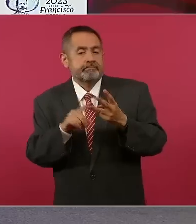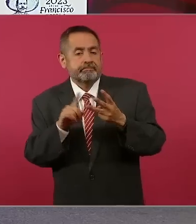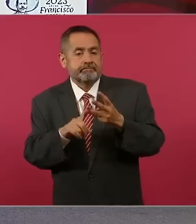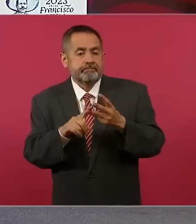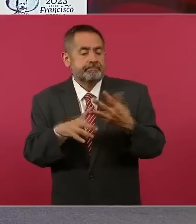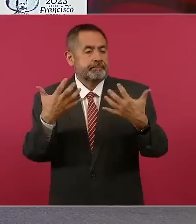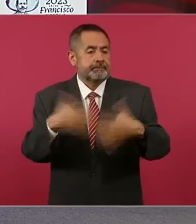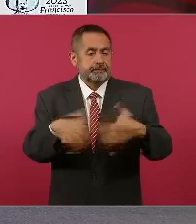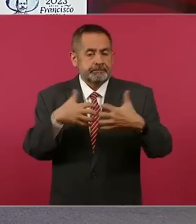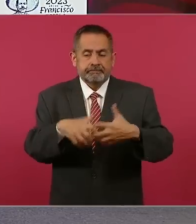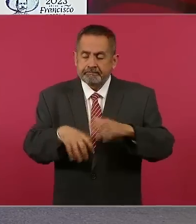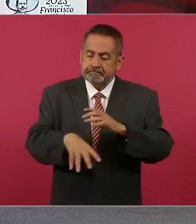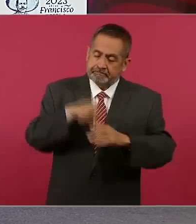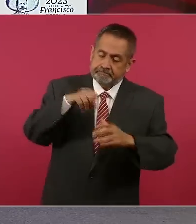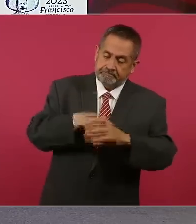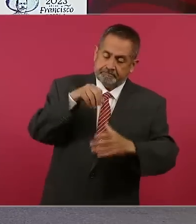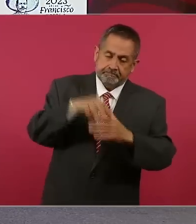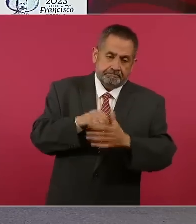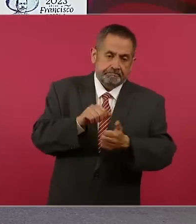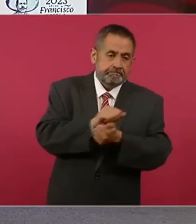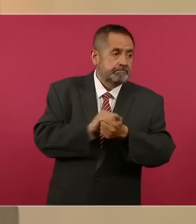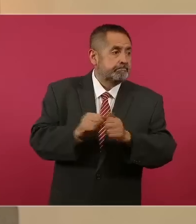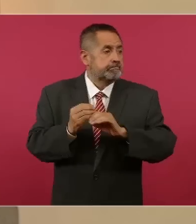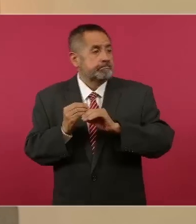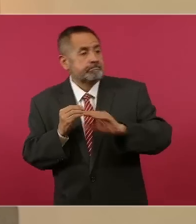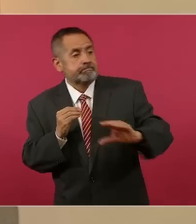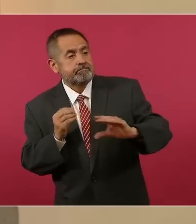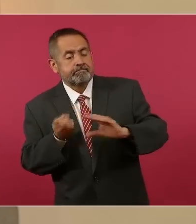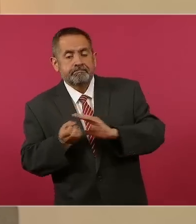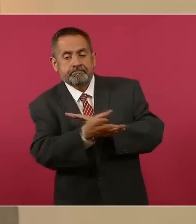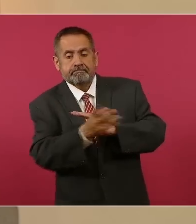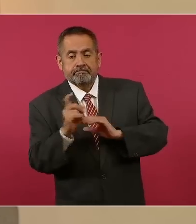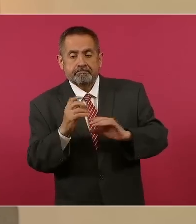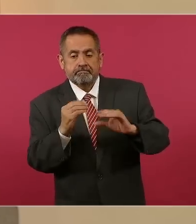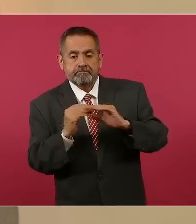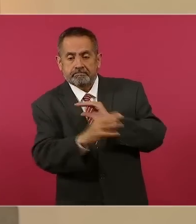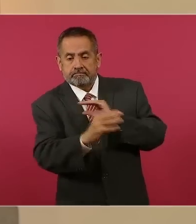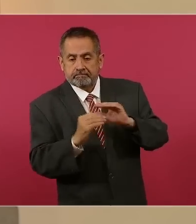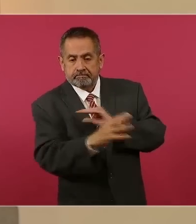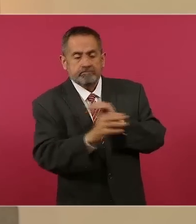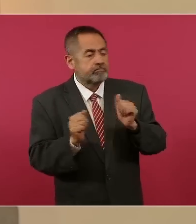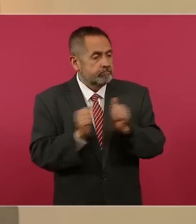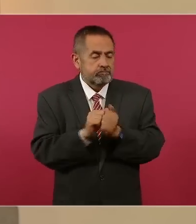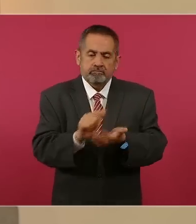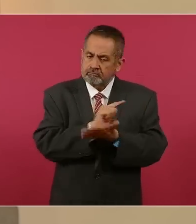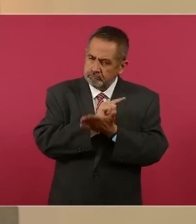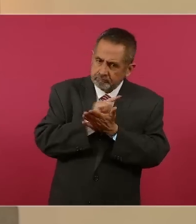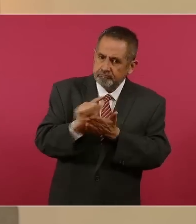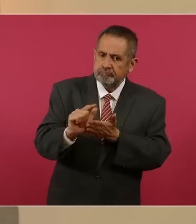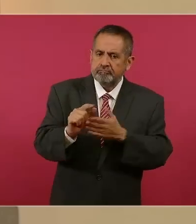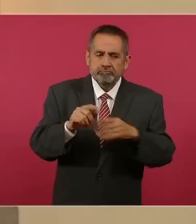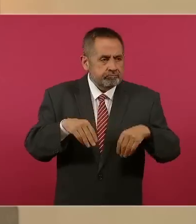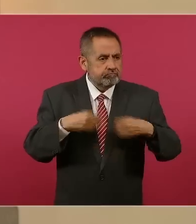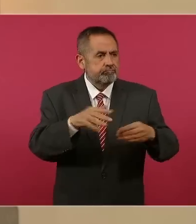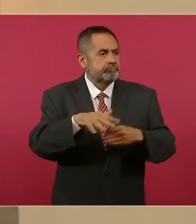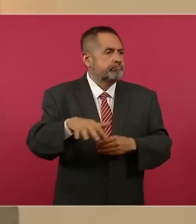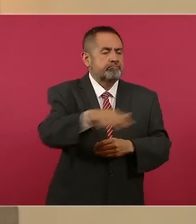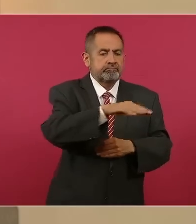una planta potabilizadora para llevar el agua completamente purificada a la tribu. Adelante, por